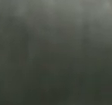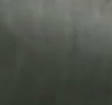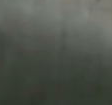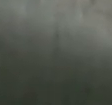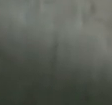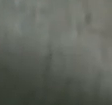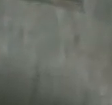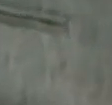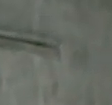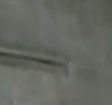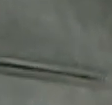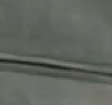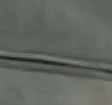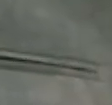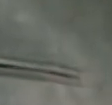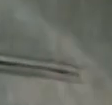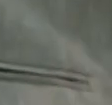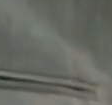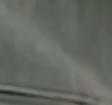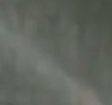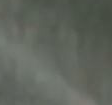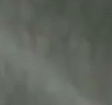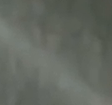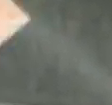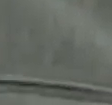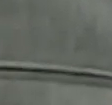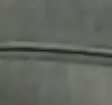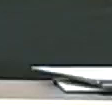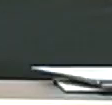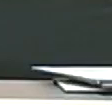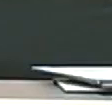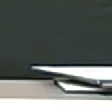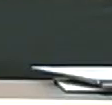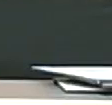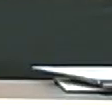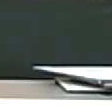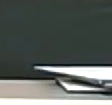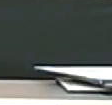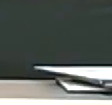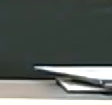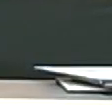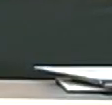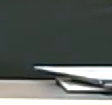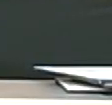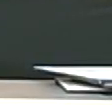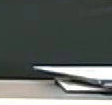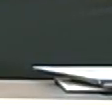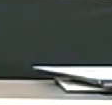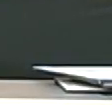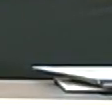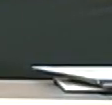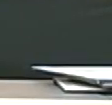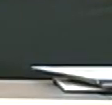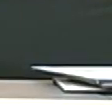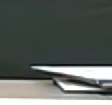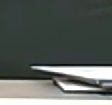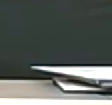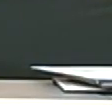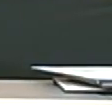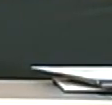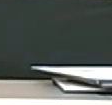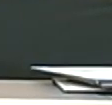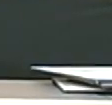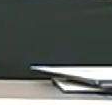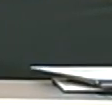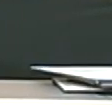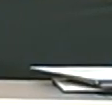Las claves. aquí está el cunaguaro, gato montés,